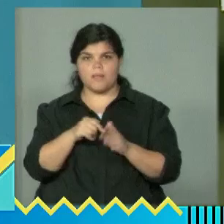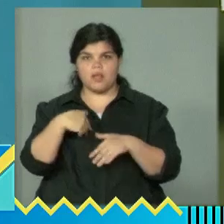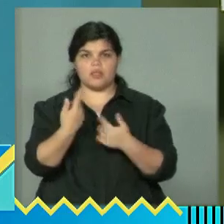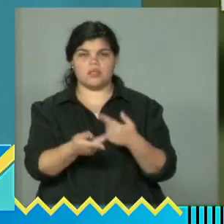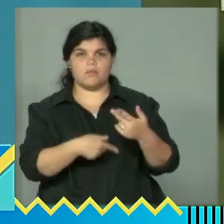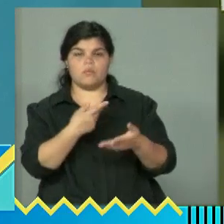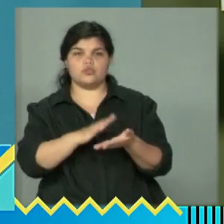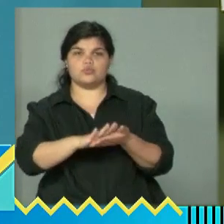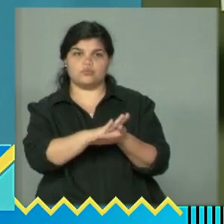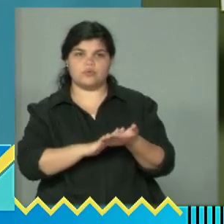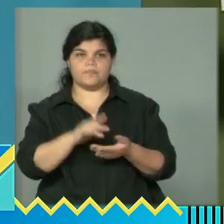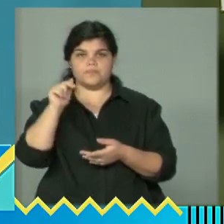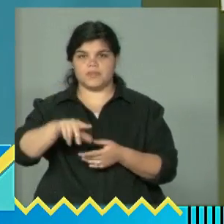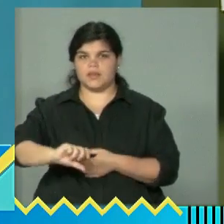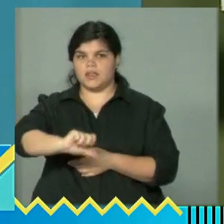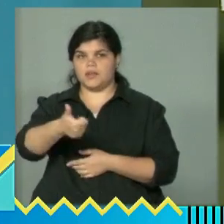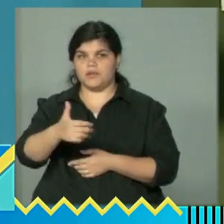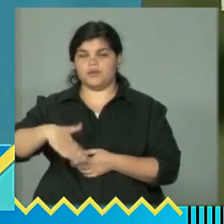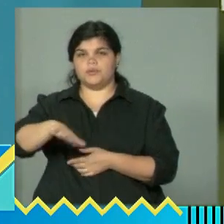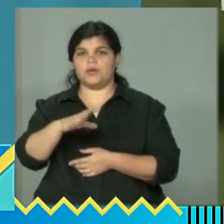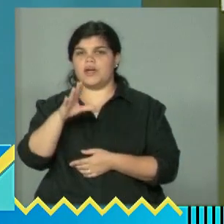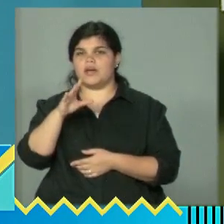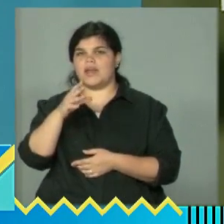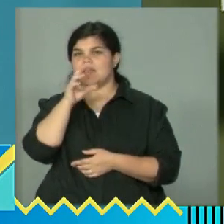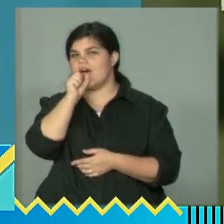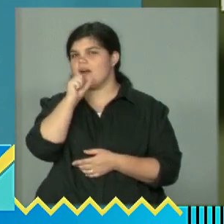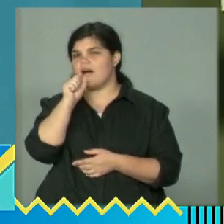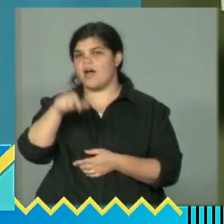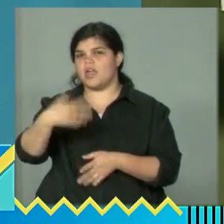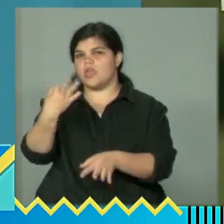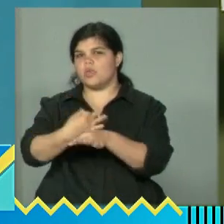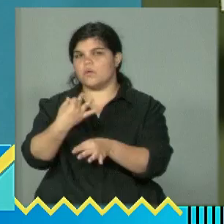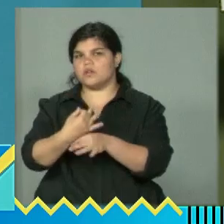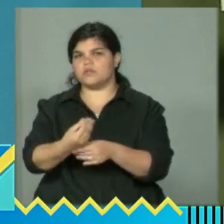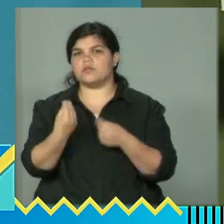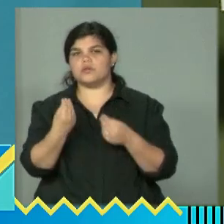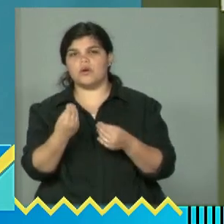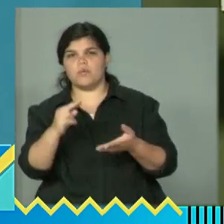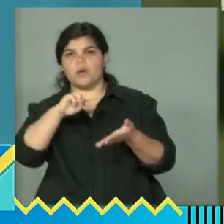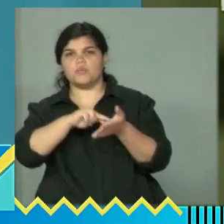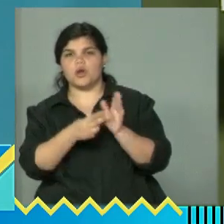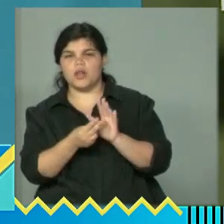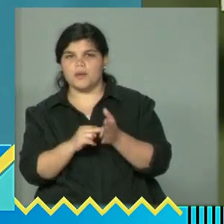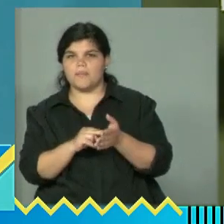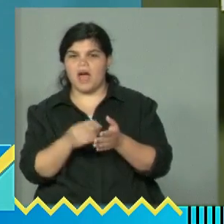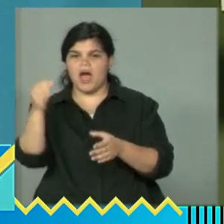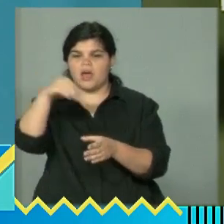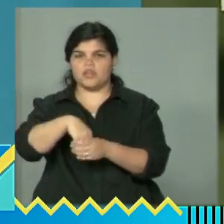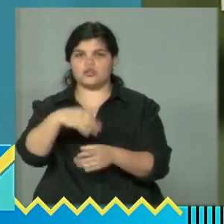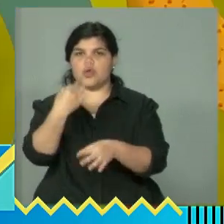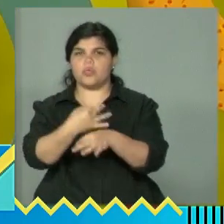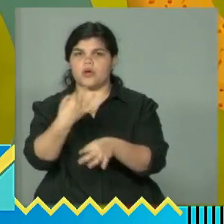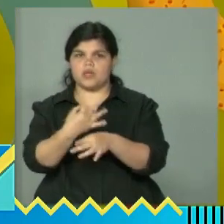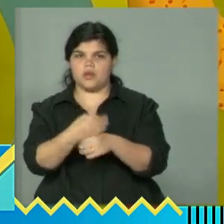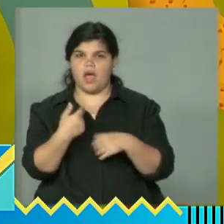que este es el proyecto ganador en el desafío naranja, en el de educación. ¿Cuáles son esas problemáticas en la educación que se plantearon?